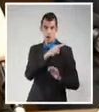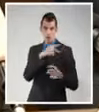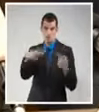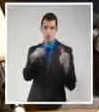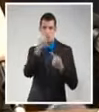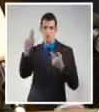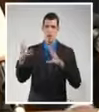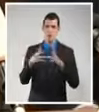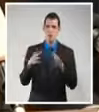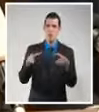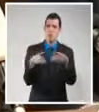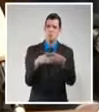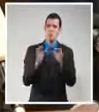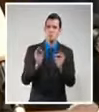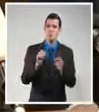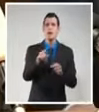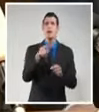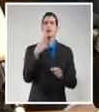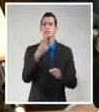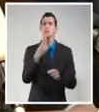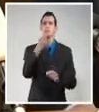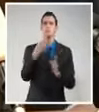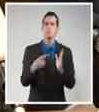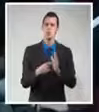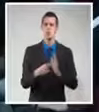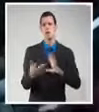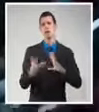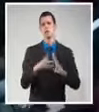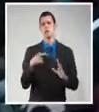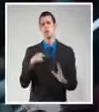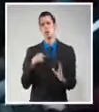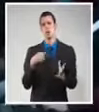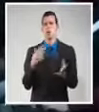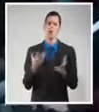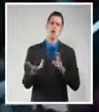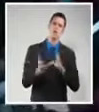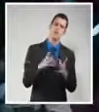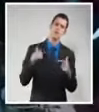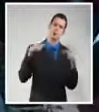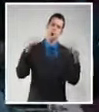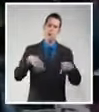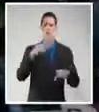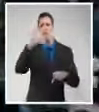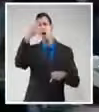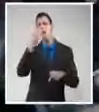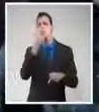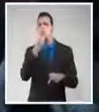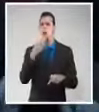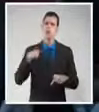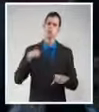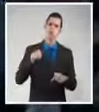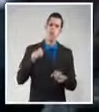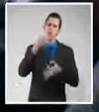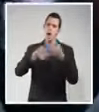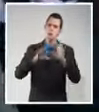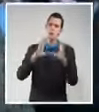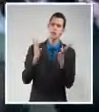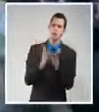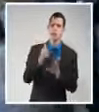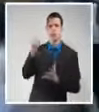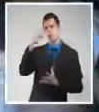internacional. La teatralidad política de su discurso retoma la violencia simbólica, la descalificación al